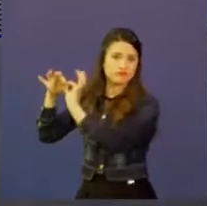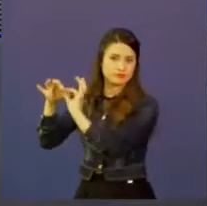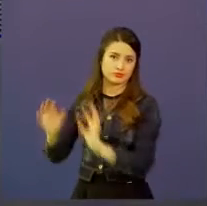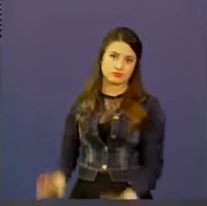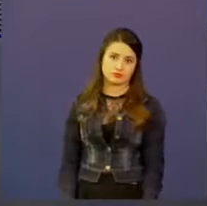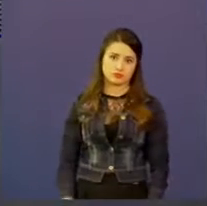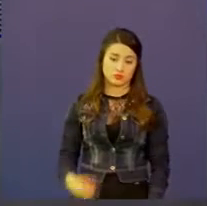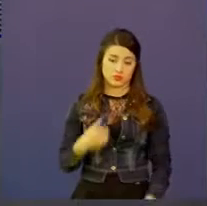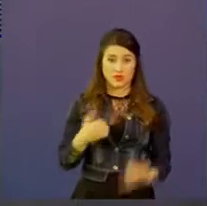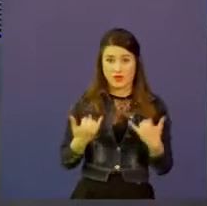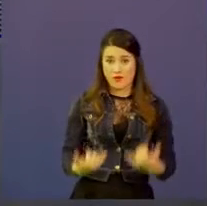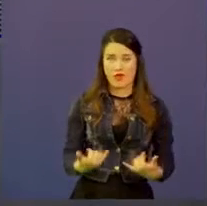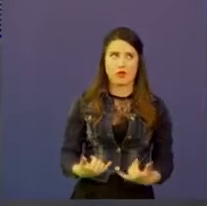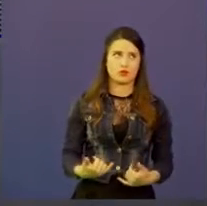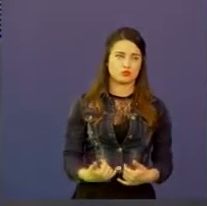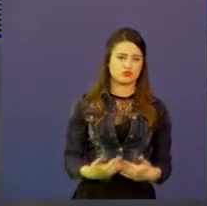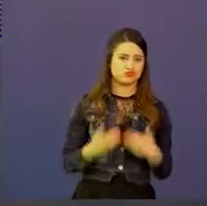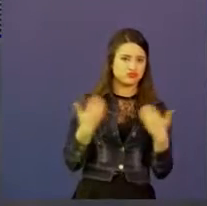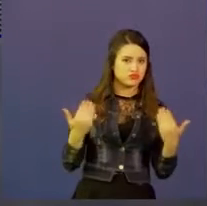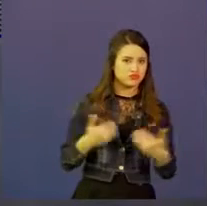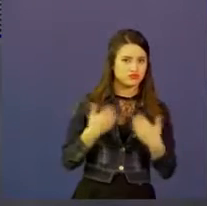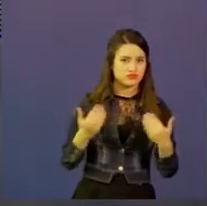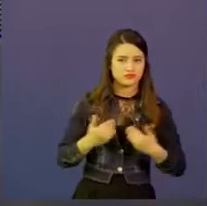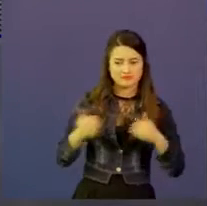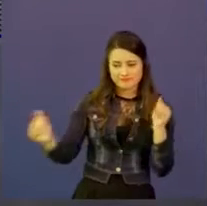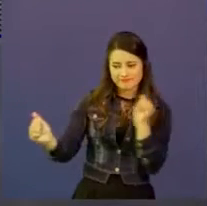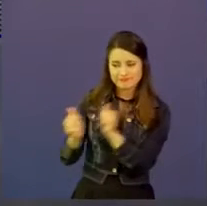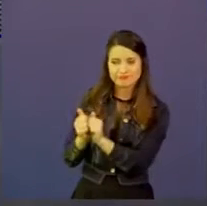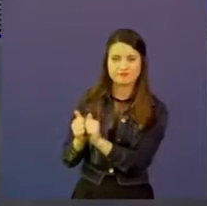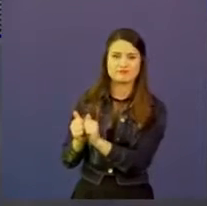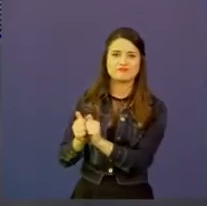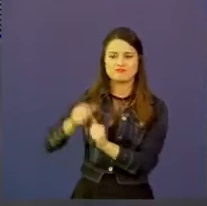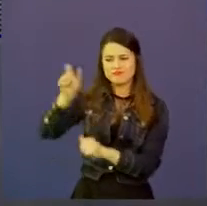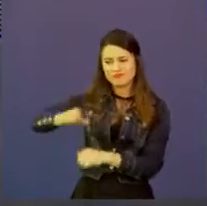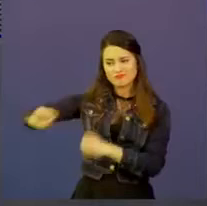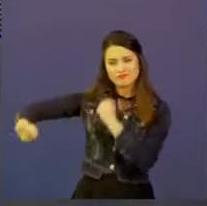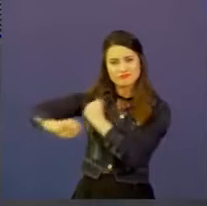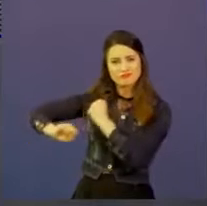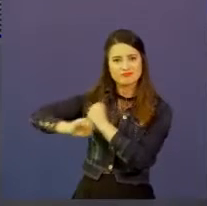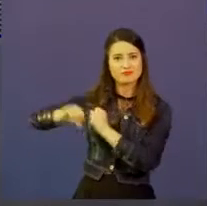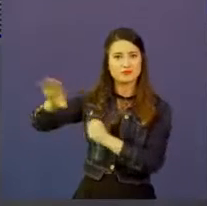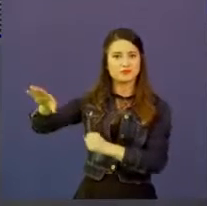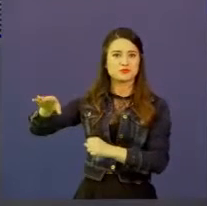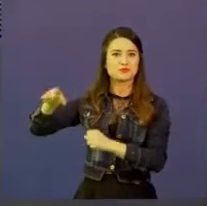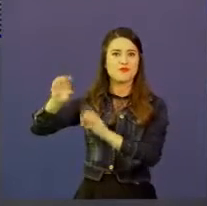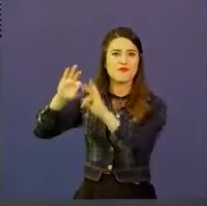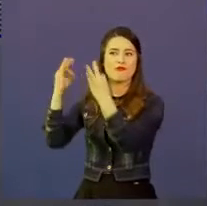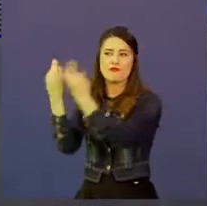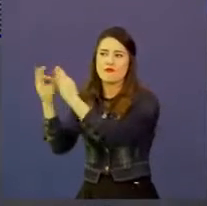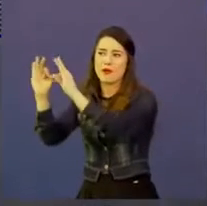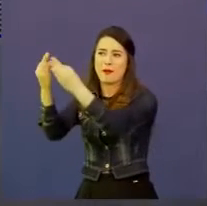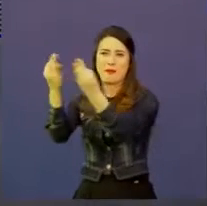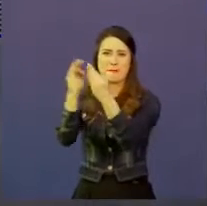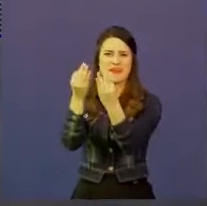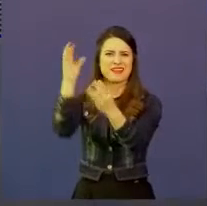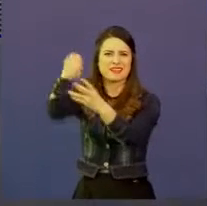tener unos socios como los que tenemos en este proyecto de Escuela de Familias TIC, pero independientemente,